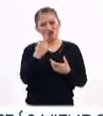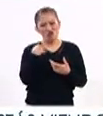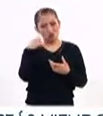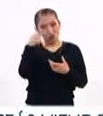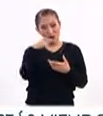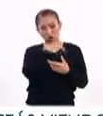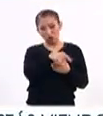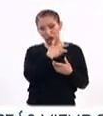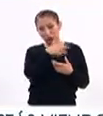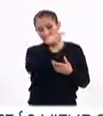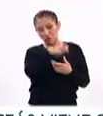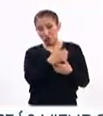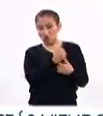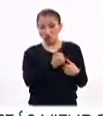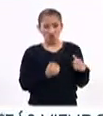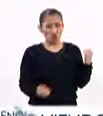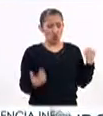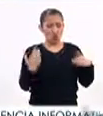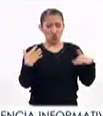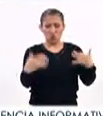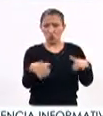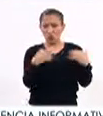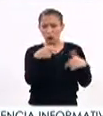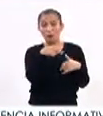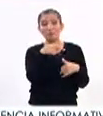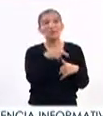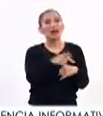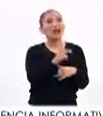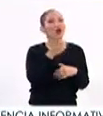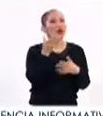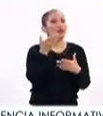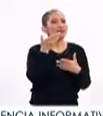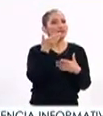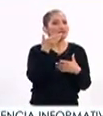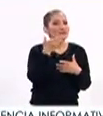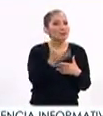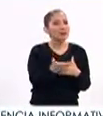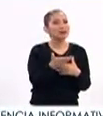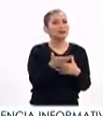estoy seguro que tú tienes un gran talento, pero que lo has sabido